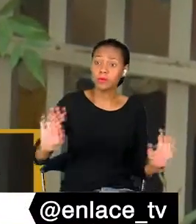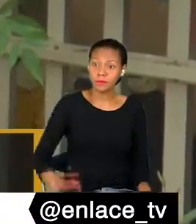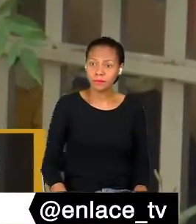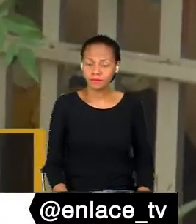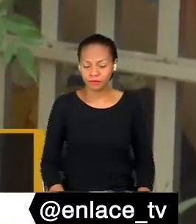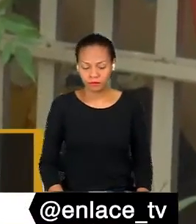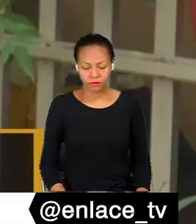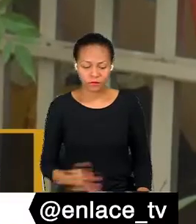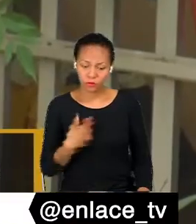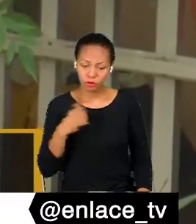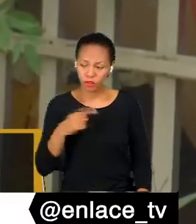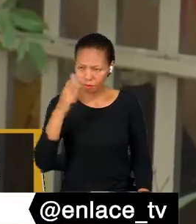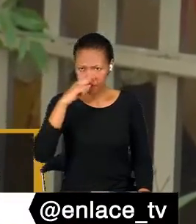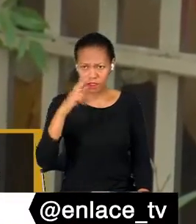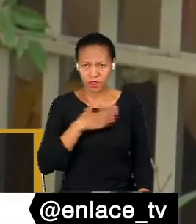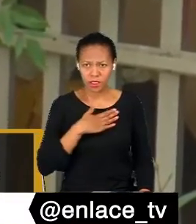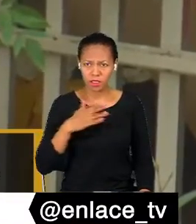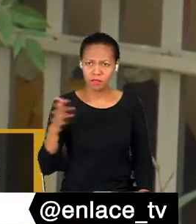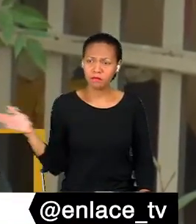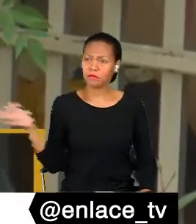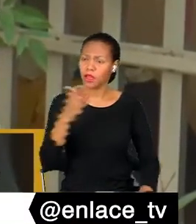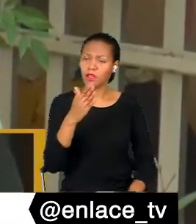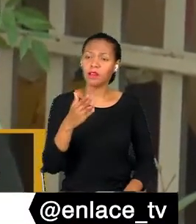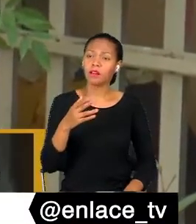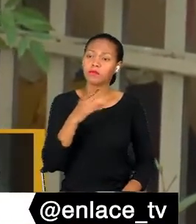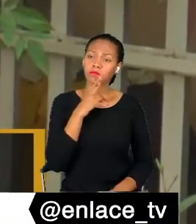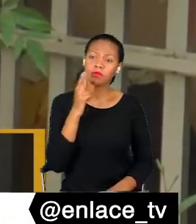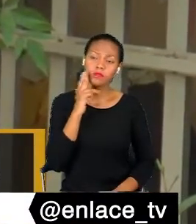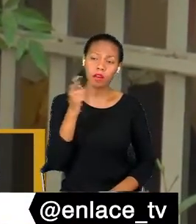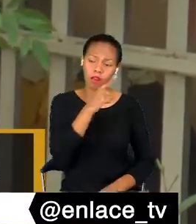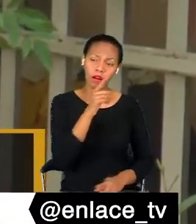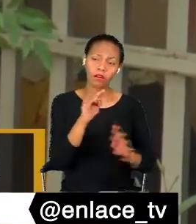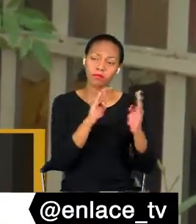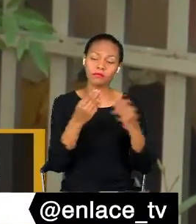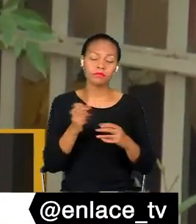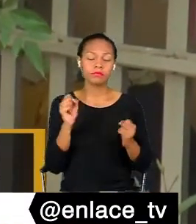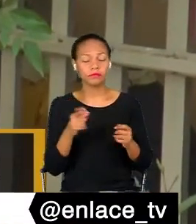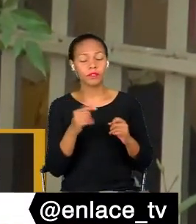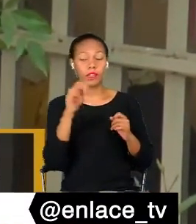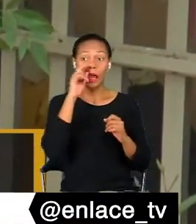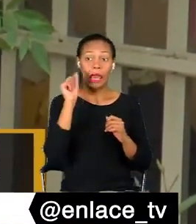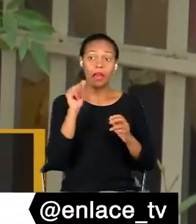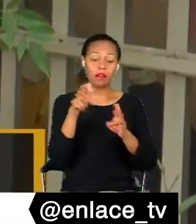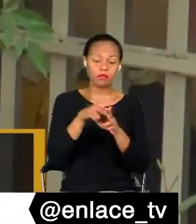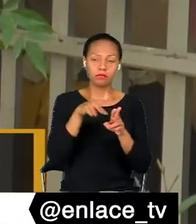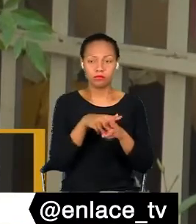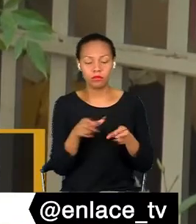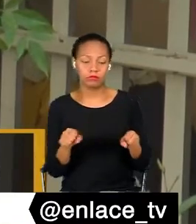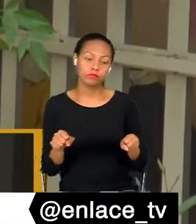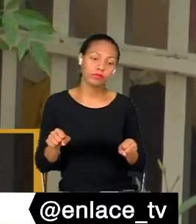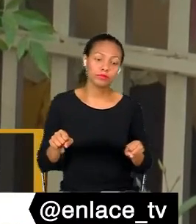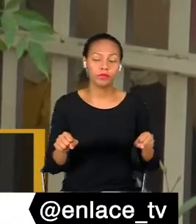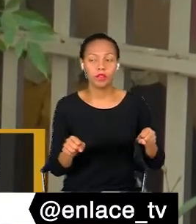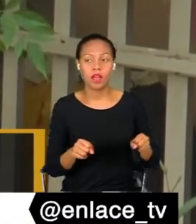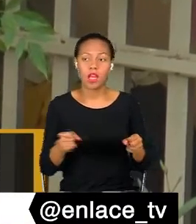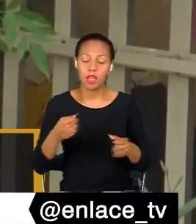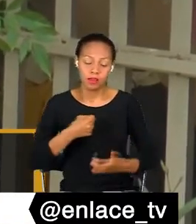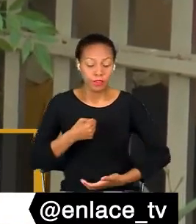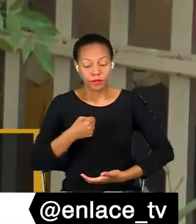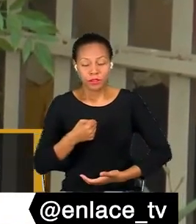almuerzo al colegio, y cuando la niña iba ingresando al barrio con el muchacho que le habían prestado la moto, me está haciendo el favor, los